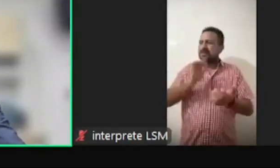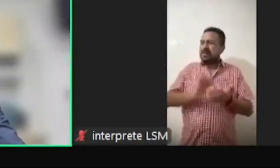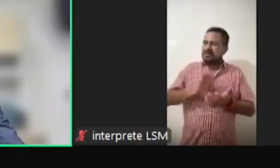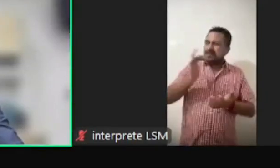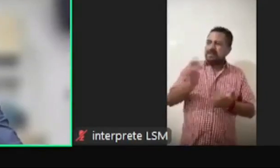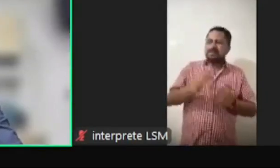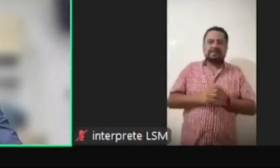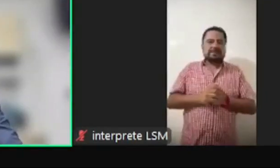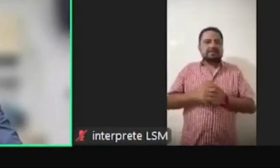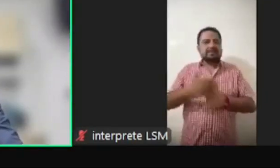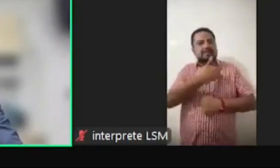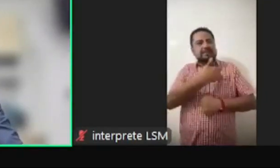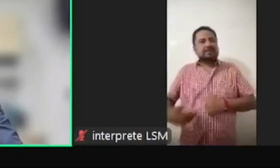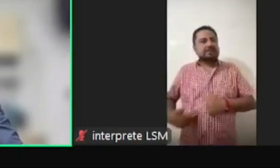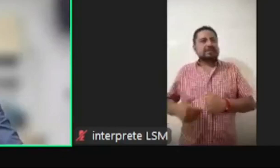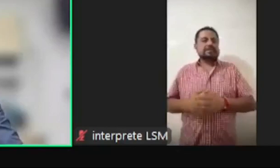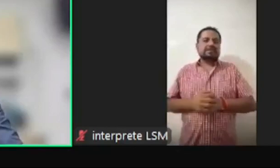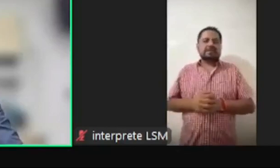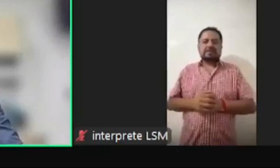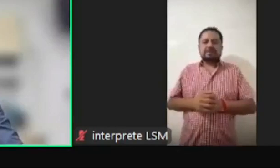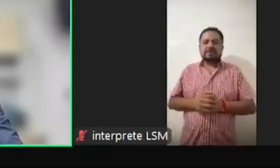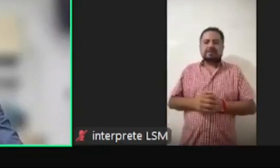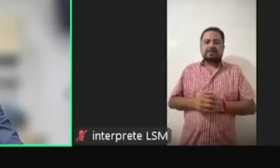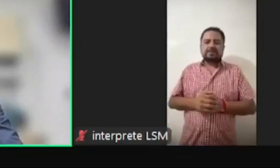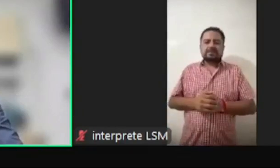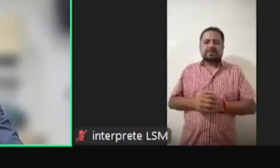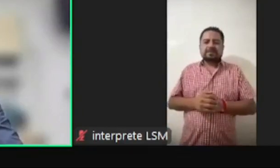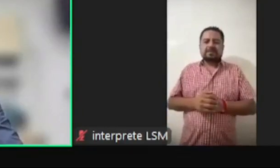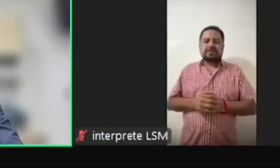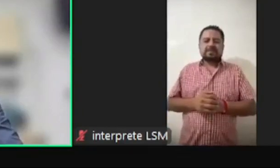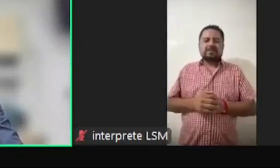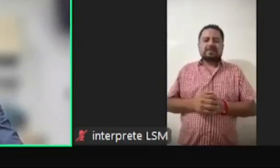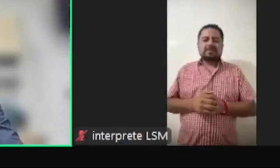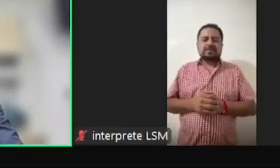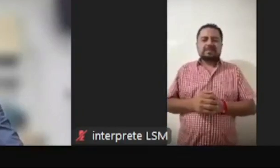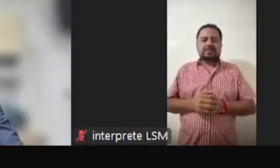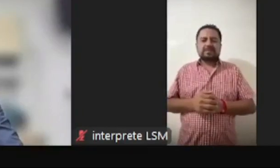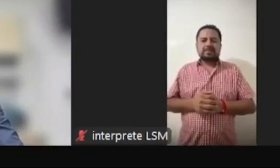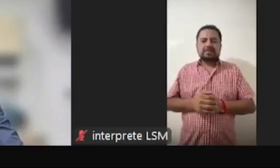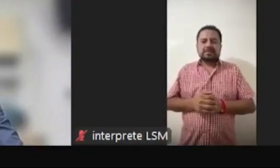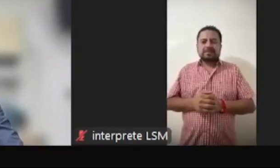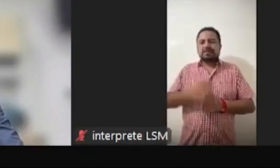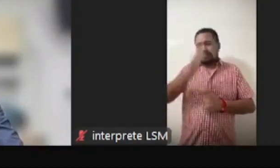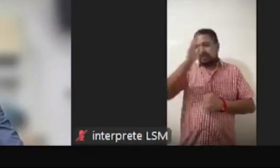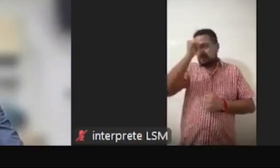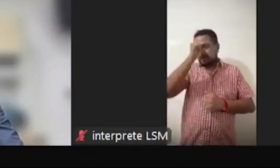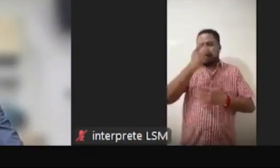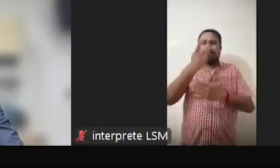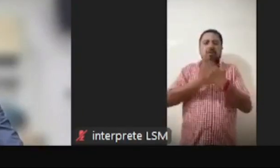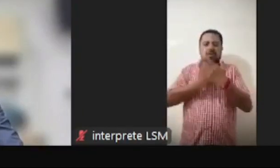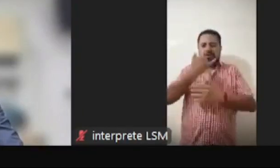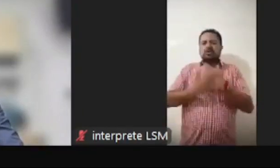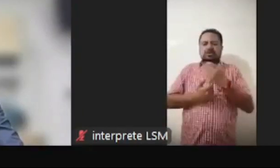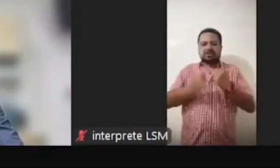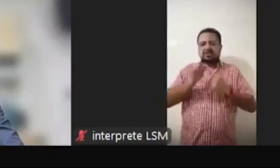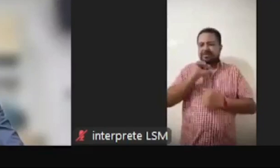Gracias, magistrada. Magistrada Evelyn Rodríguez Chinol. A favor del proyecto.